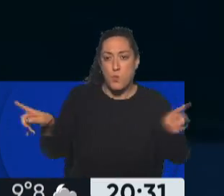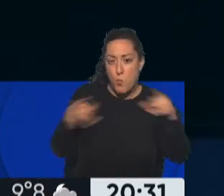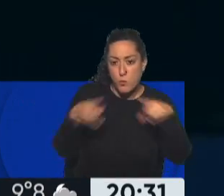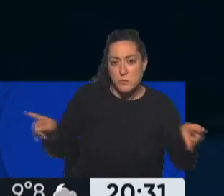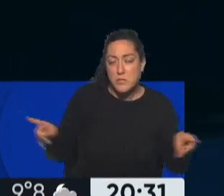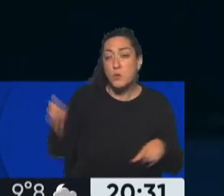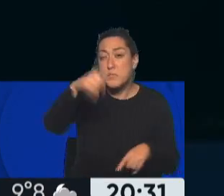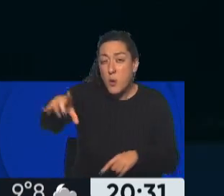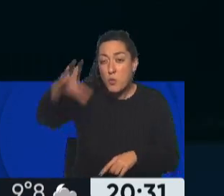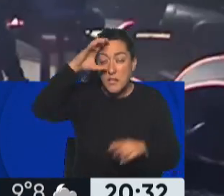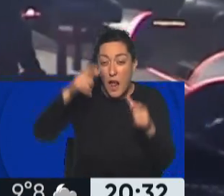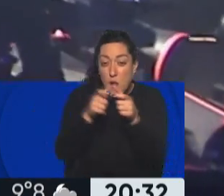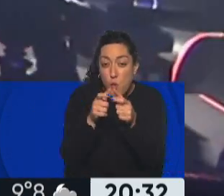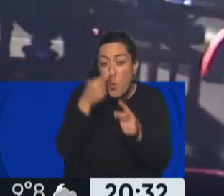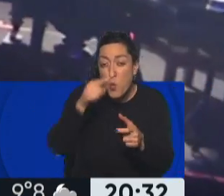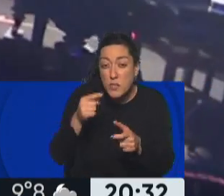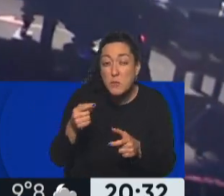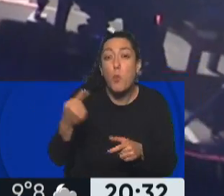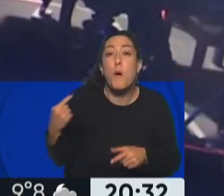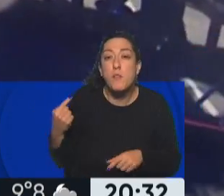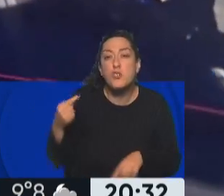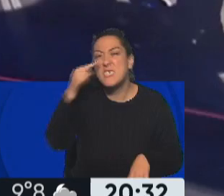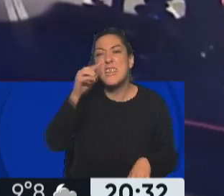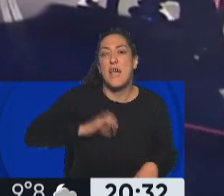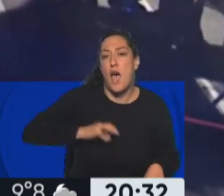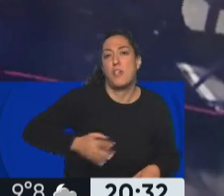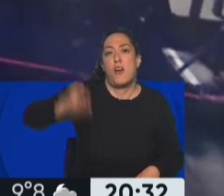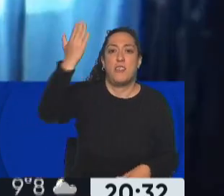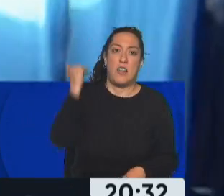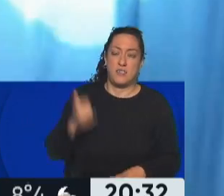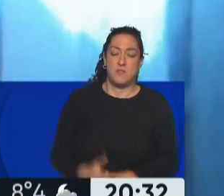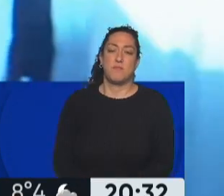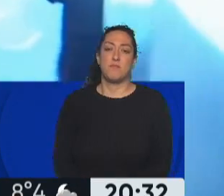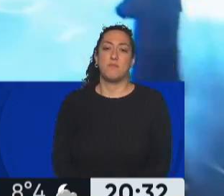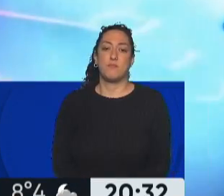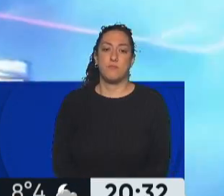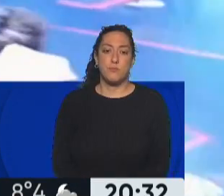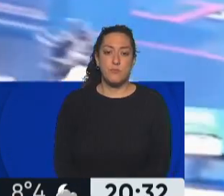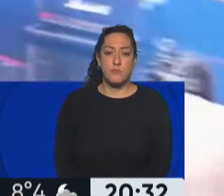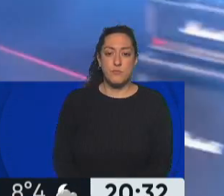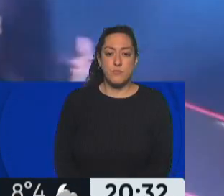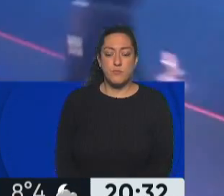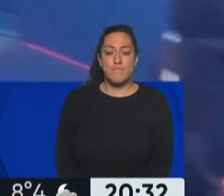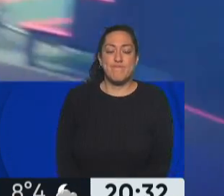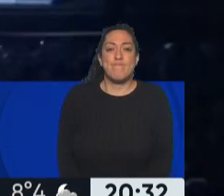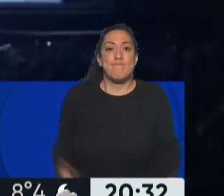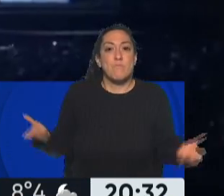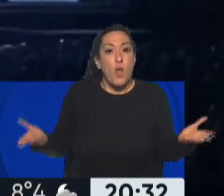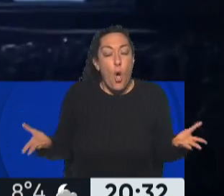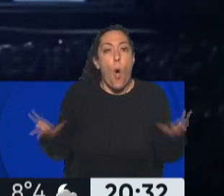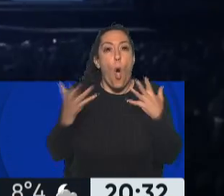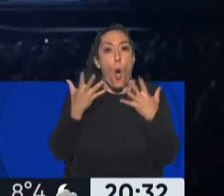que el último álbum lo publicó hace 7 años atrás, lo lanzó hace 7 años atrás, así que obviamente que